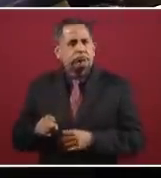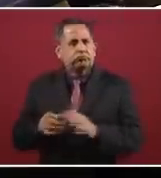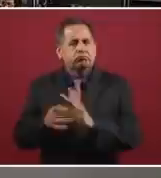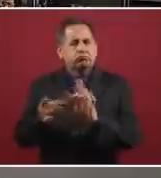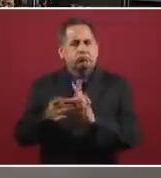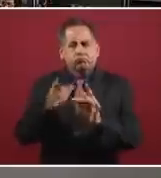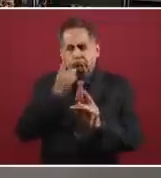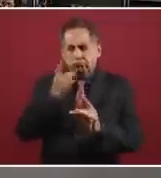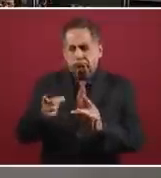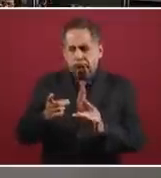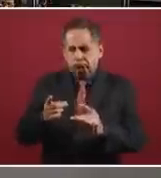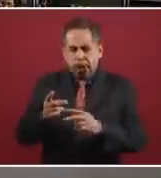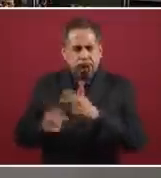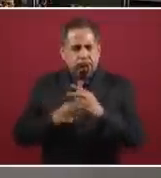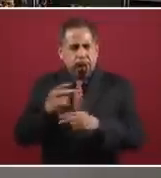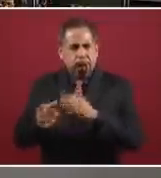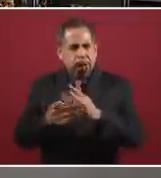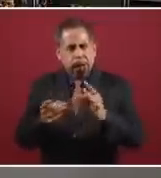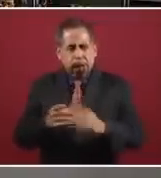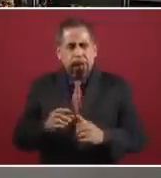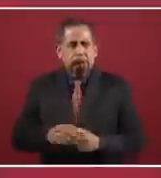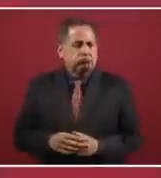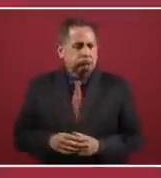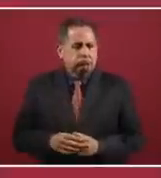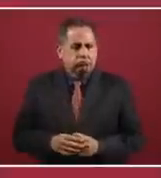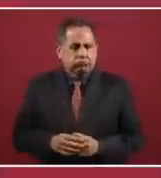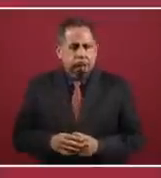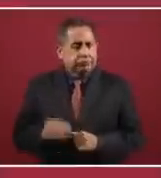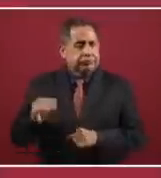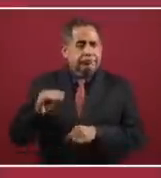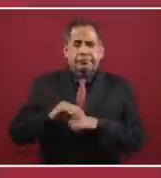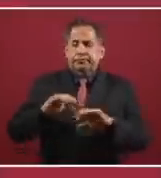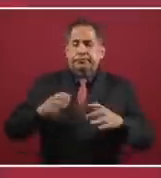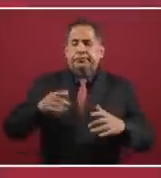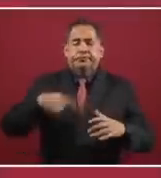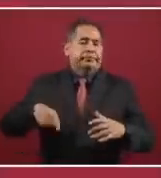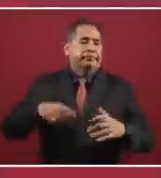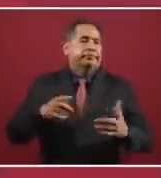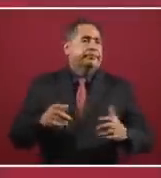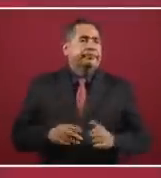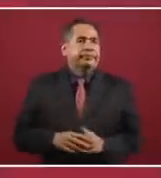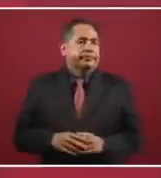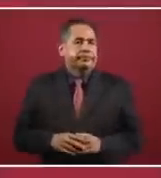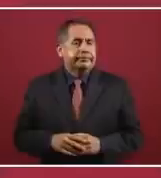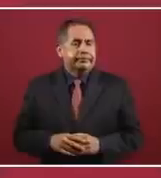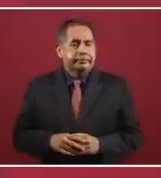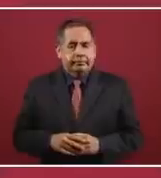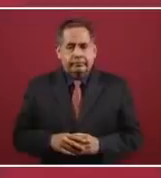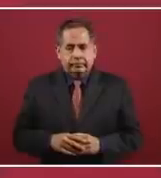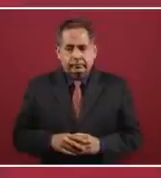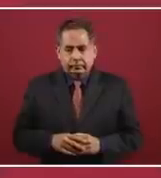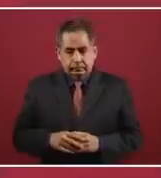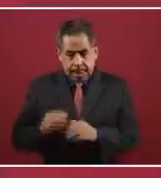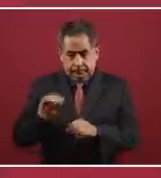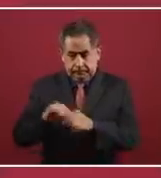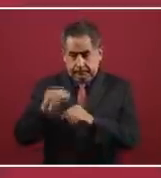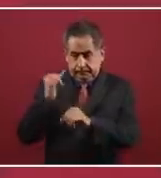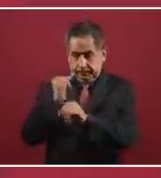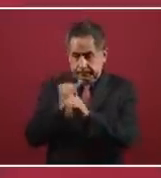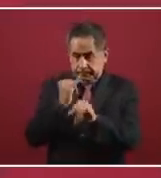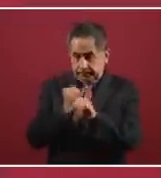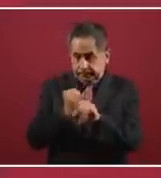decirles que vamos a poner en el internet, en las